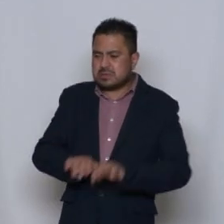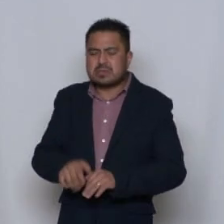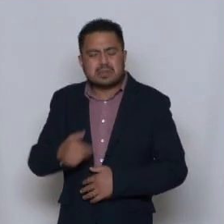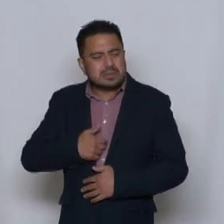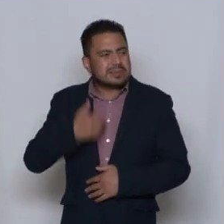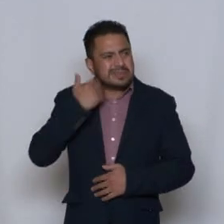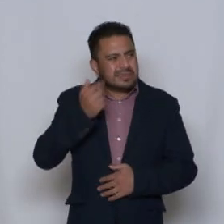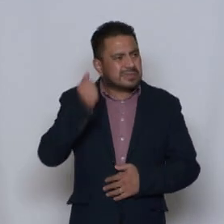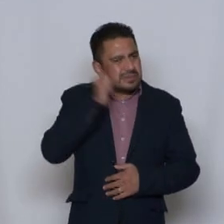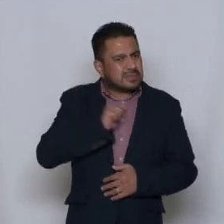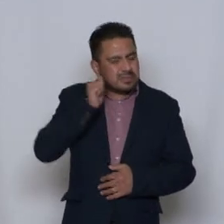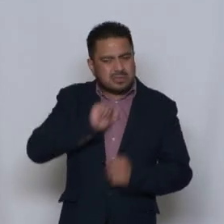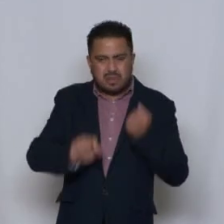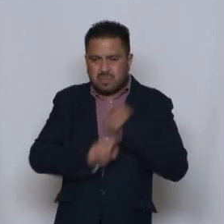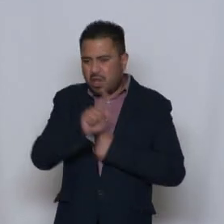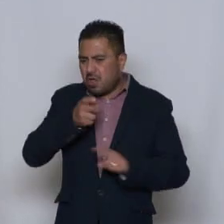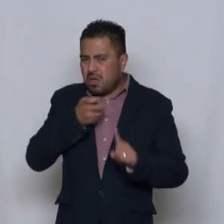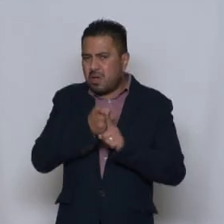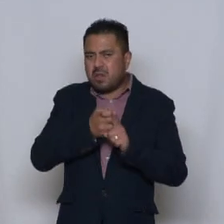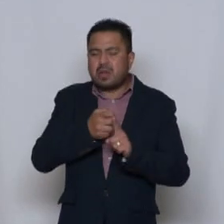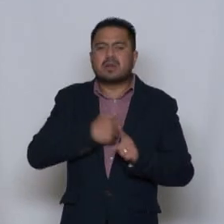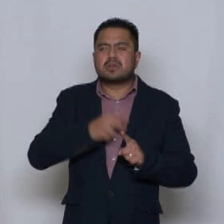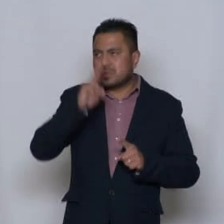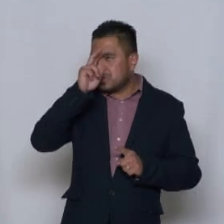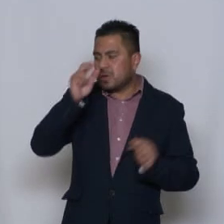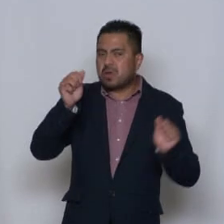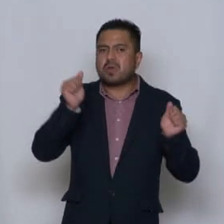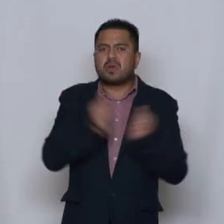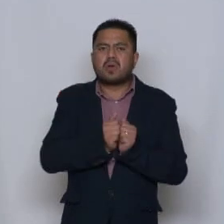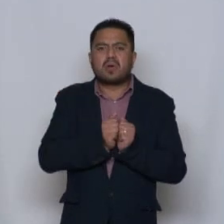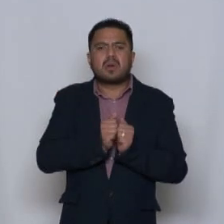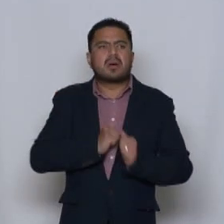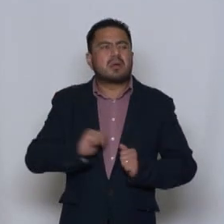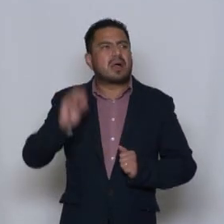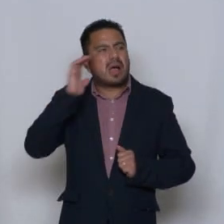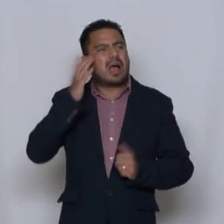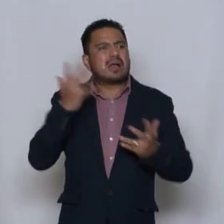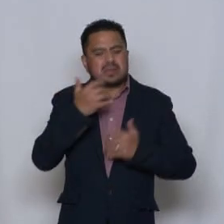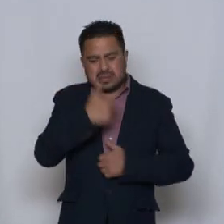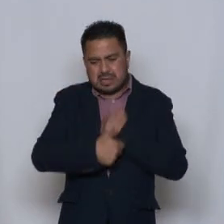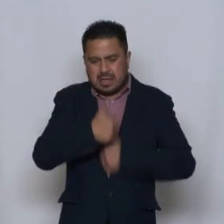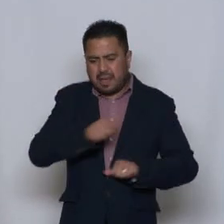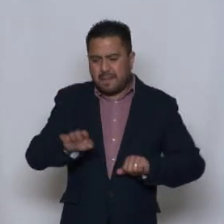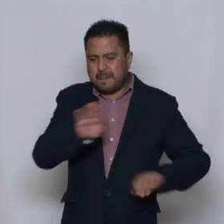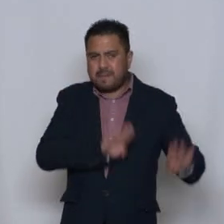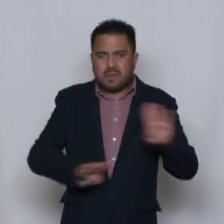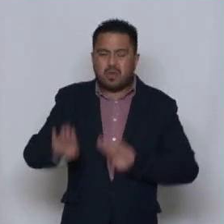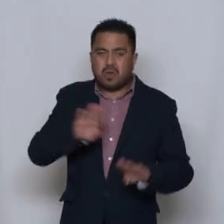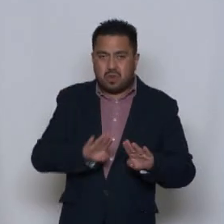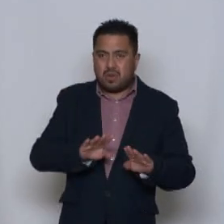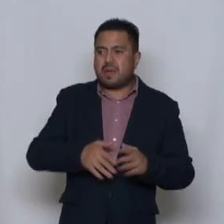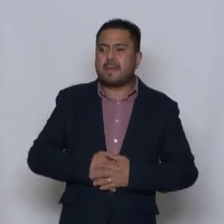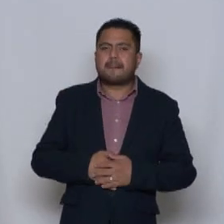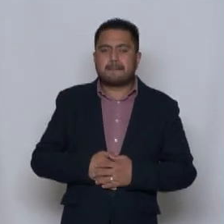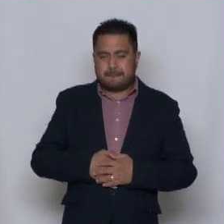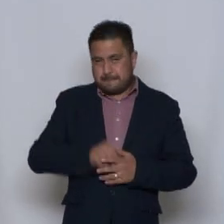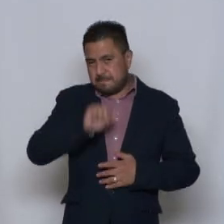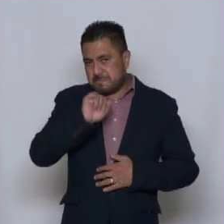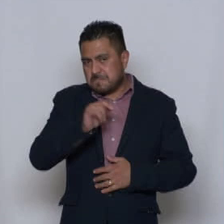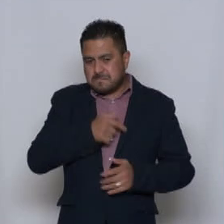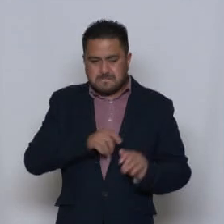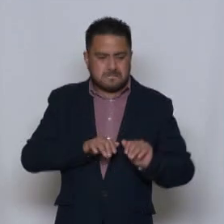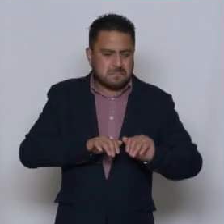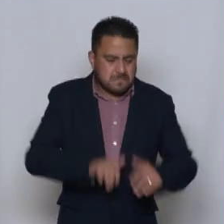quise dedicarme a este tipo de problemas, yo soñé con dedicarme a hacer la carrera de biología. De hecho, entré a